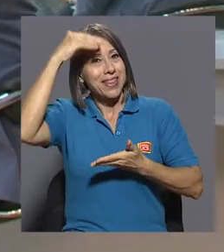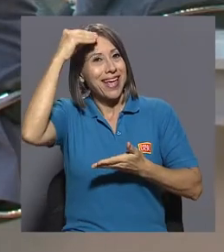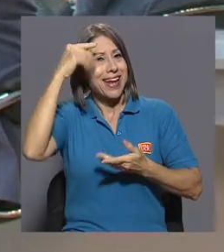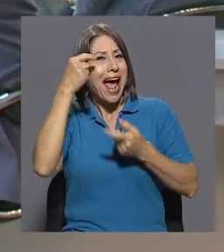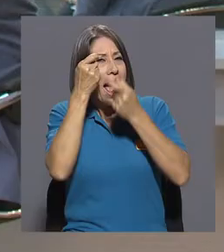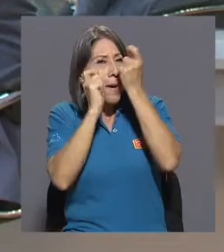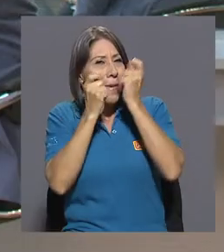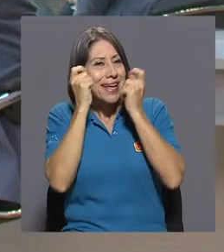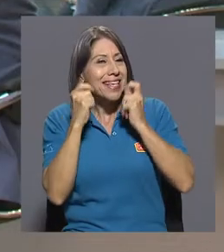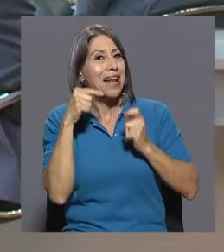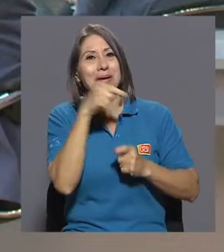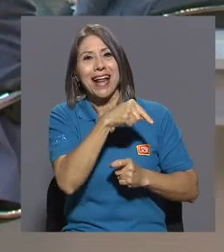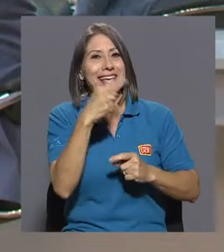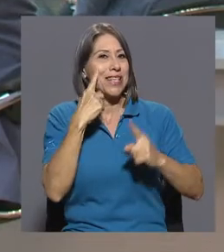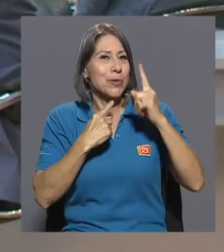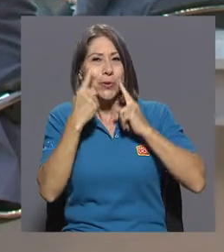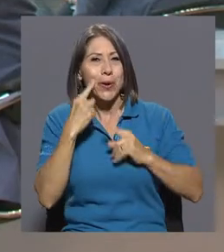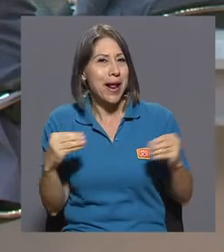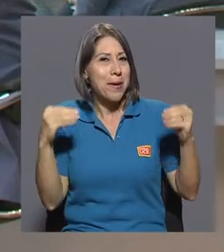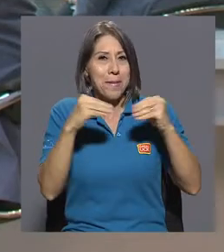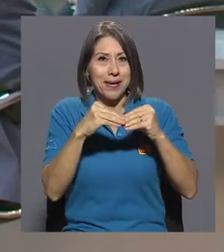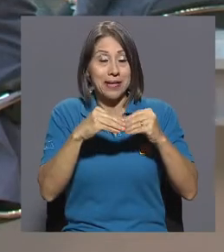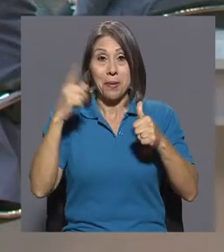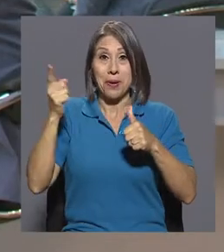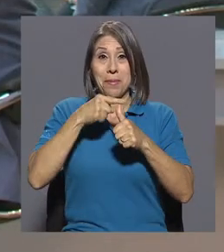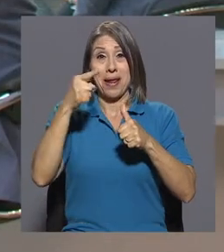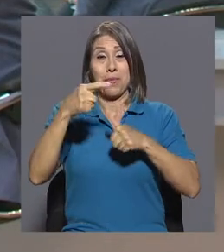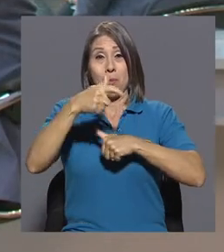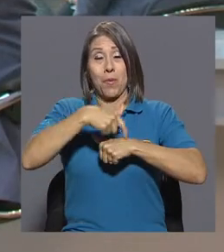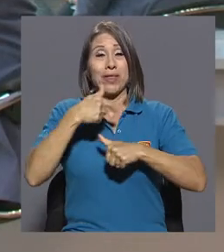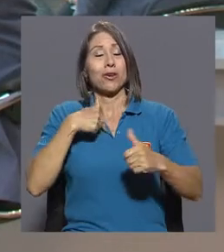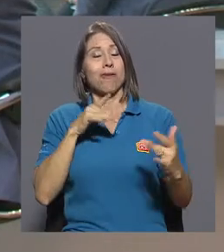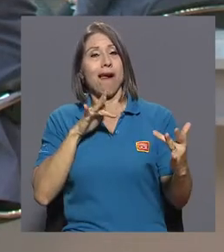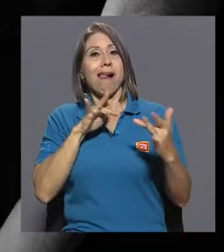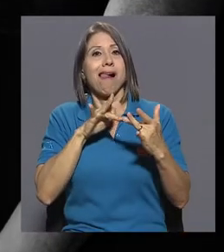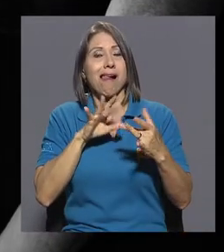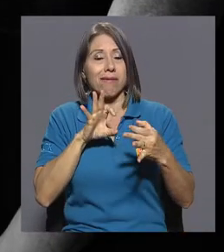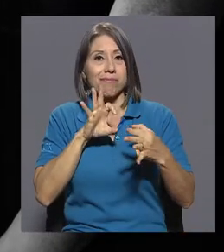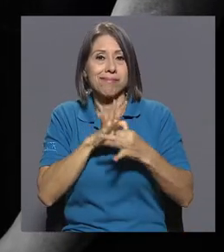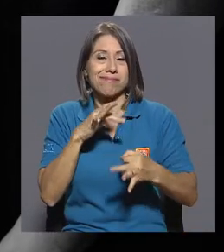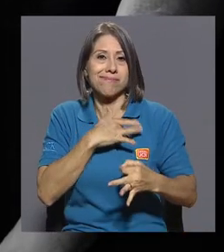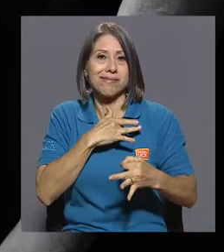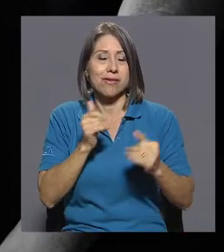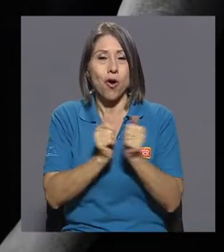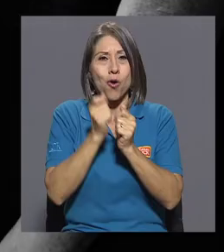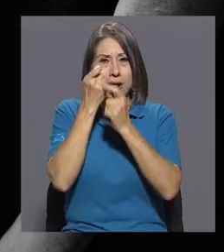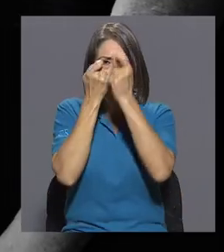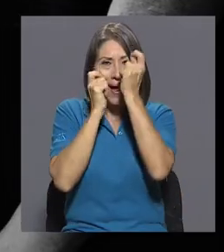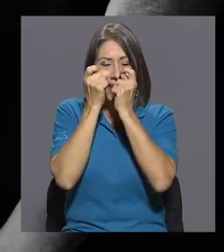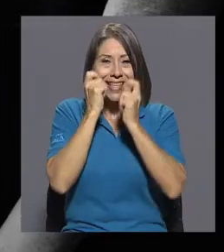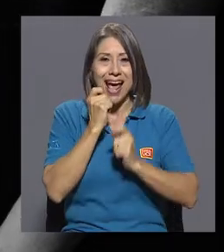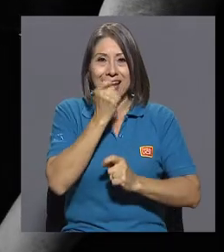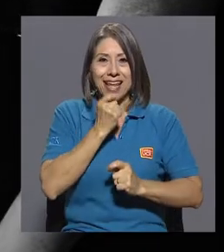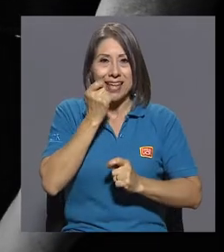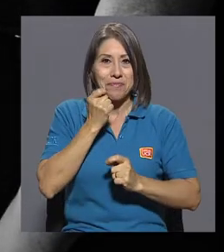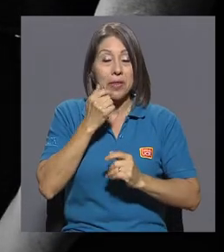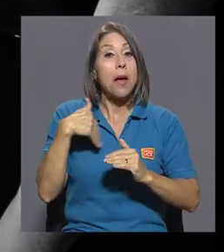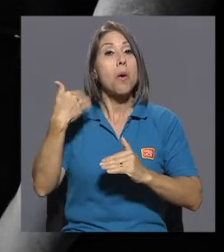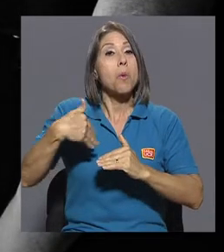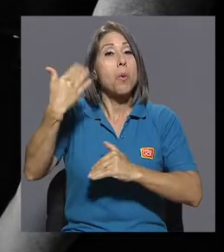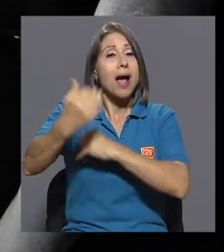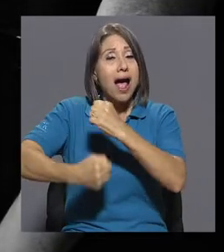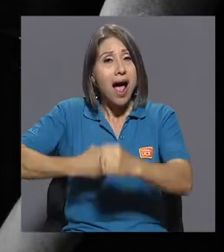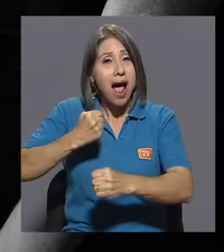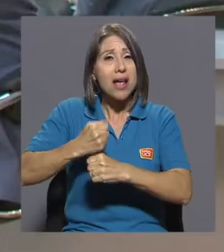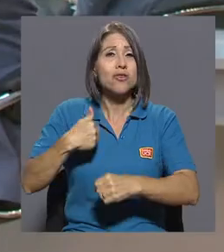el primer momento que yo tuve ese clic con el maquillaje. Pero fueron años después de eso que yo metí en